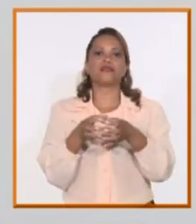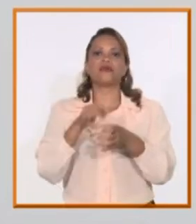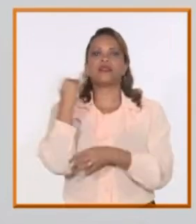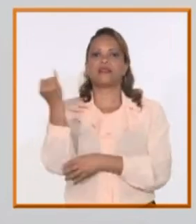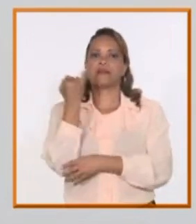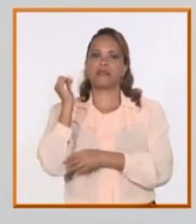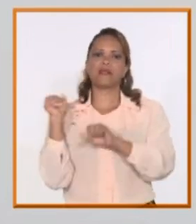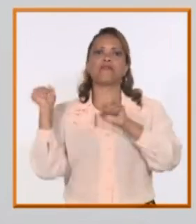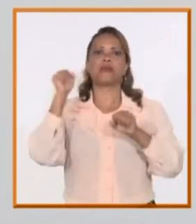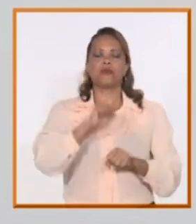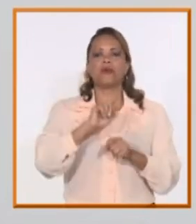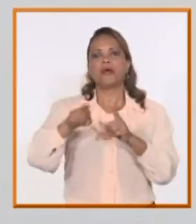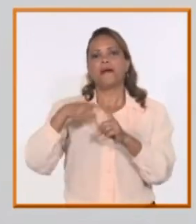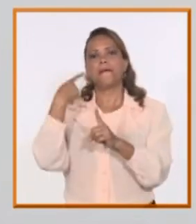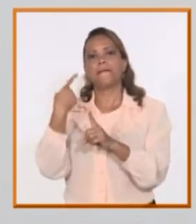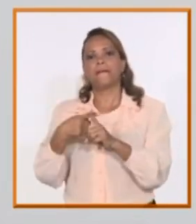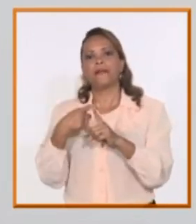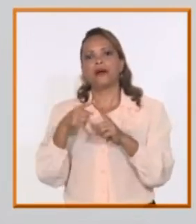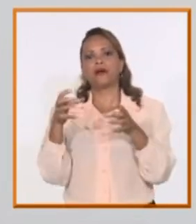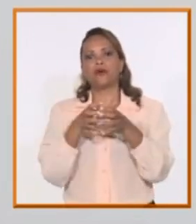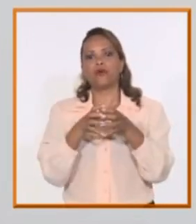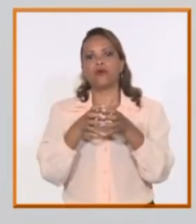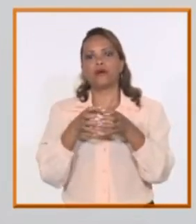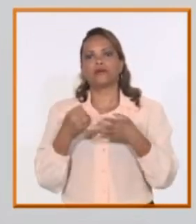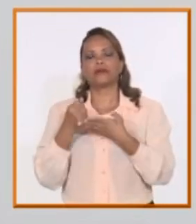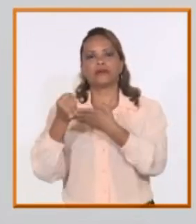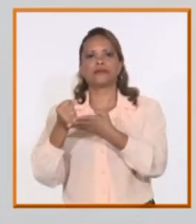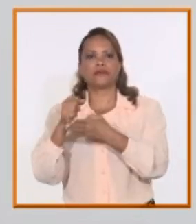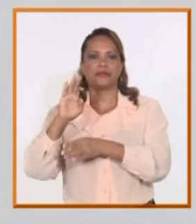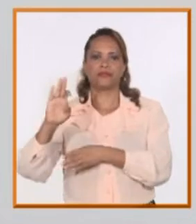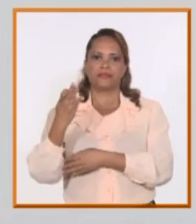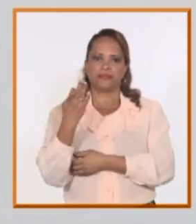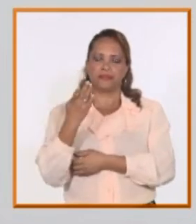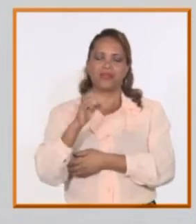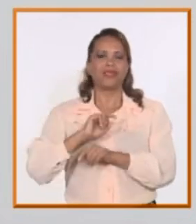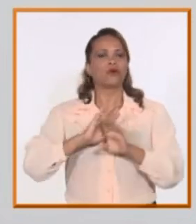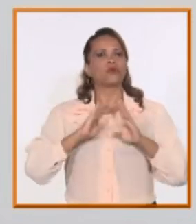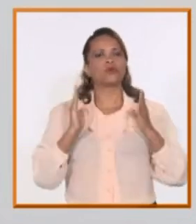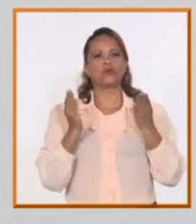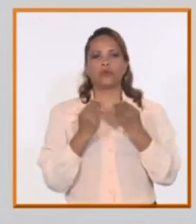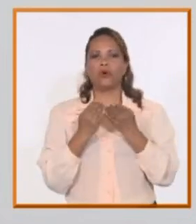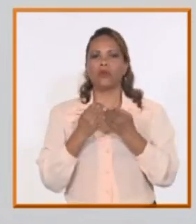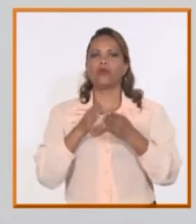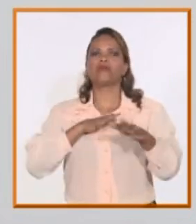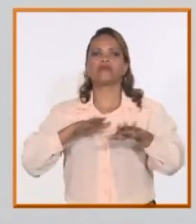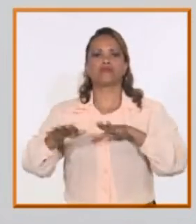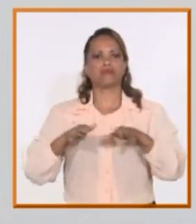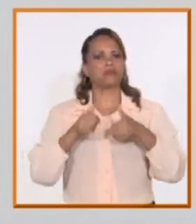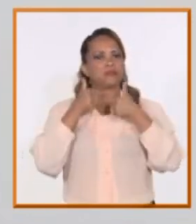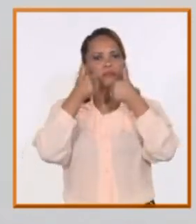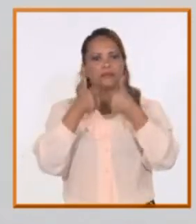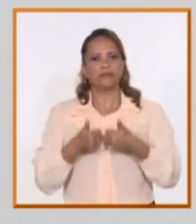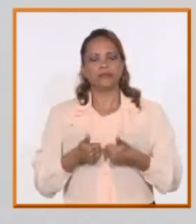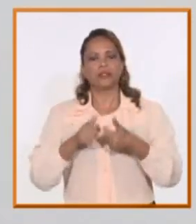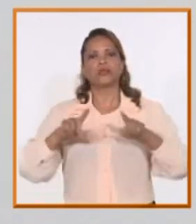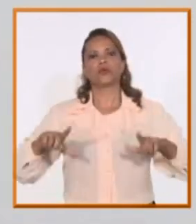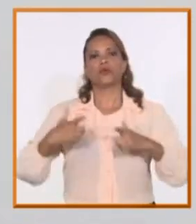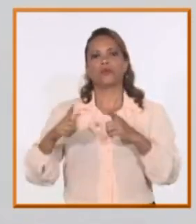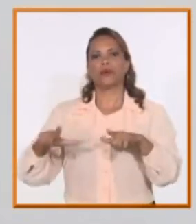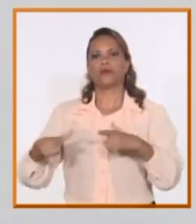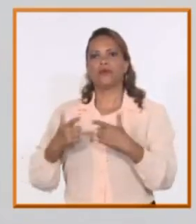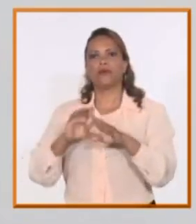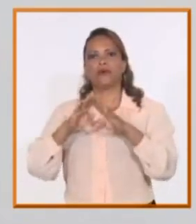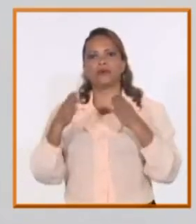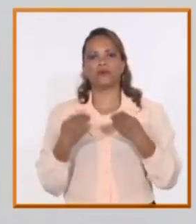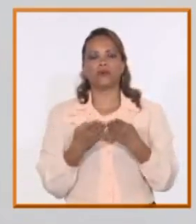Judo y el Comité de Cuba Cooperación Francia también, porque nosotros nos hemos preparado muy bien, se ha cumplido la ruta crítica